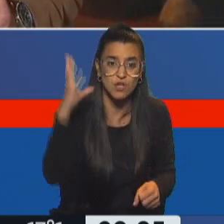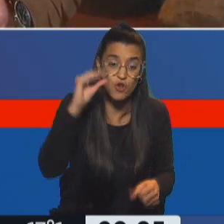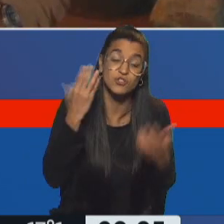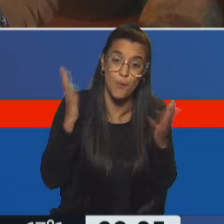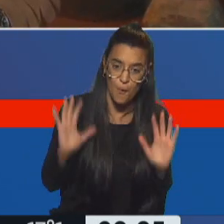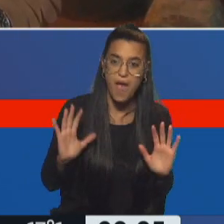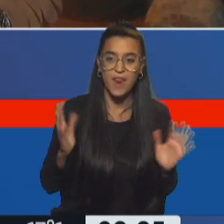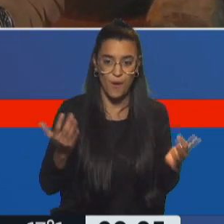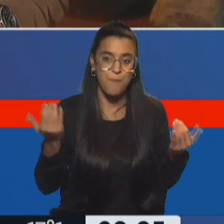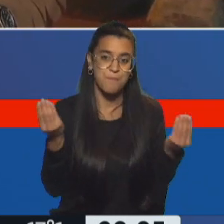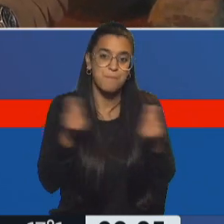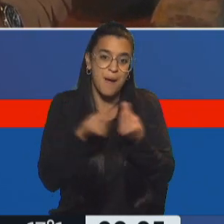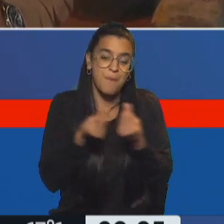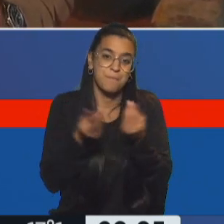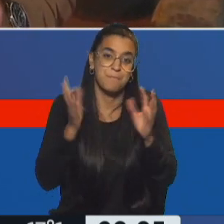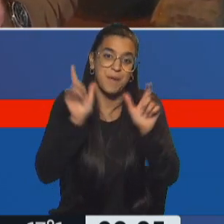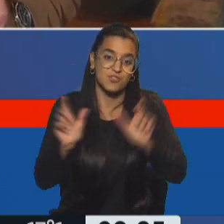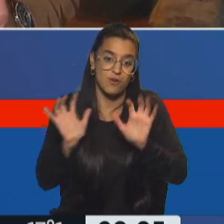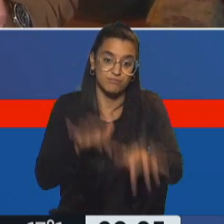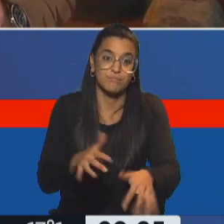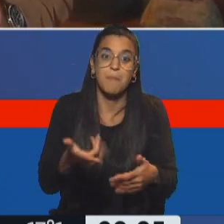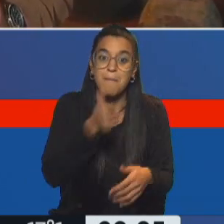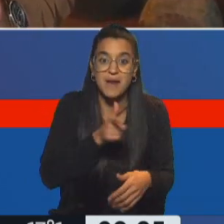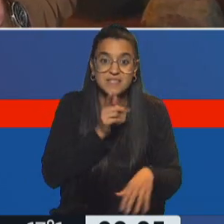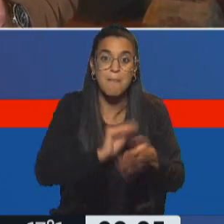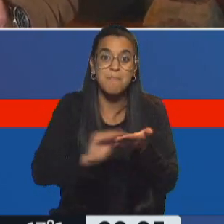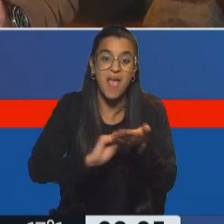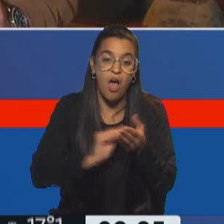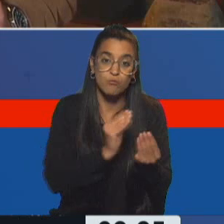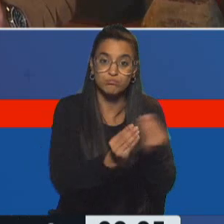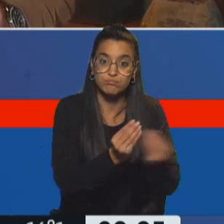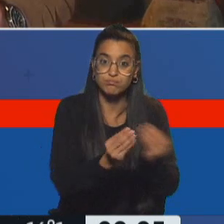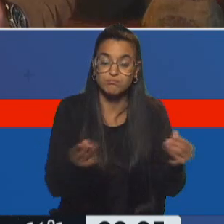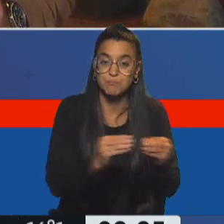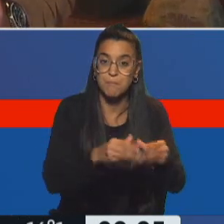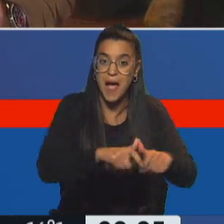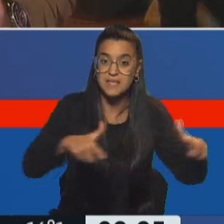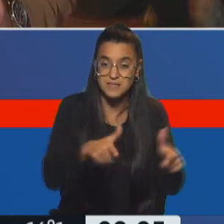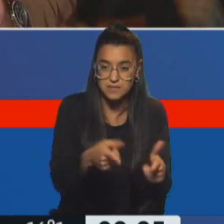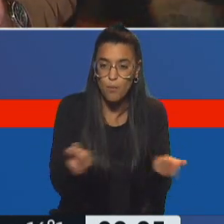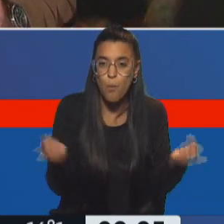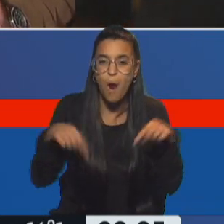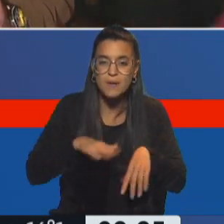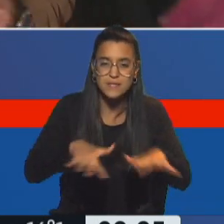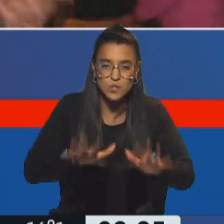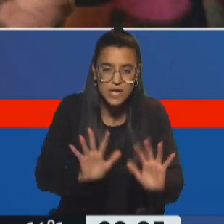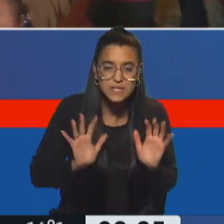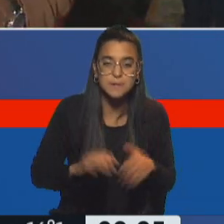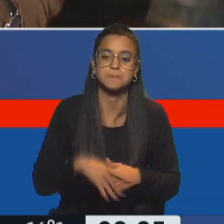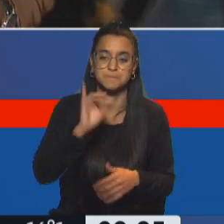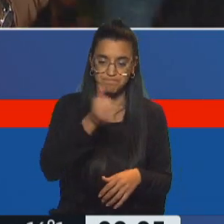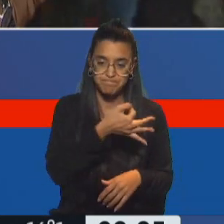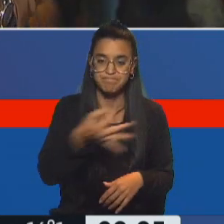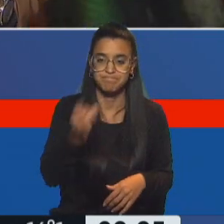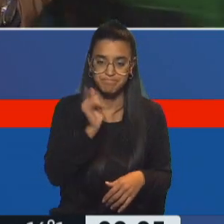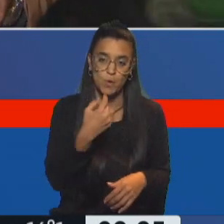van a tener más afluencia de público, por lo tanto debería haber más empleados. ¿Se regenera un poquito también esa situación? Sí, sin